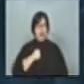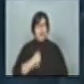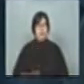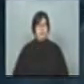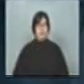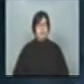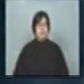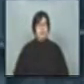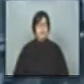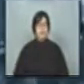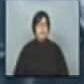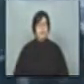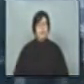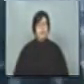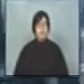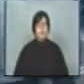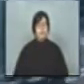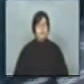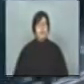todo lo